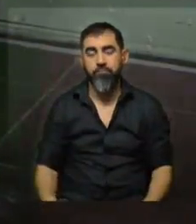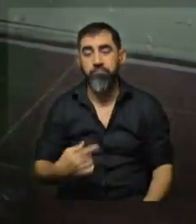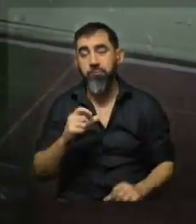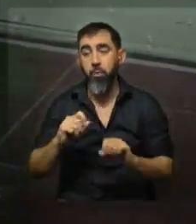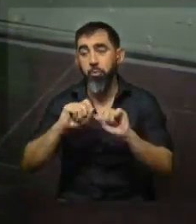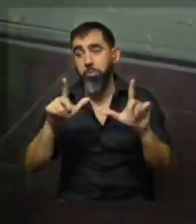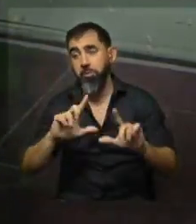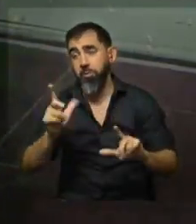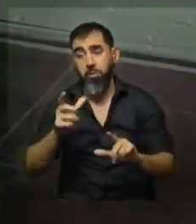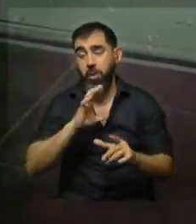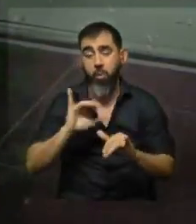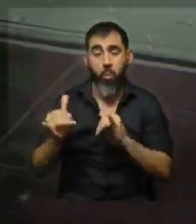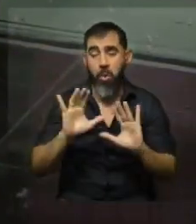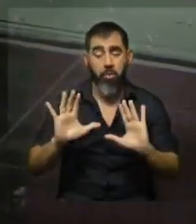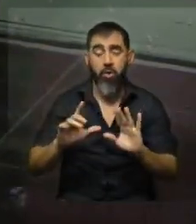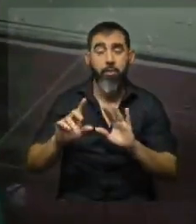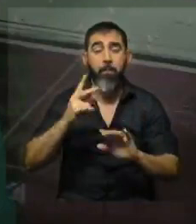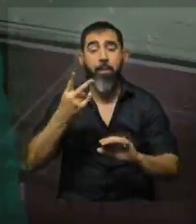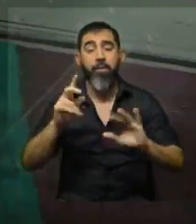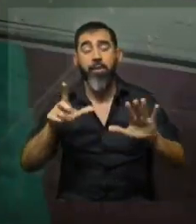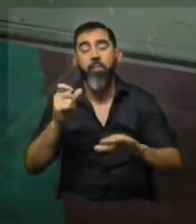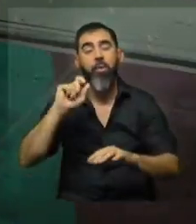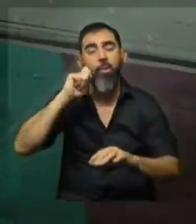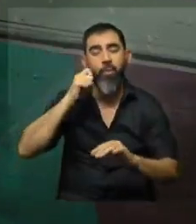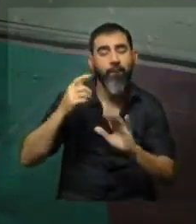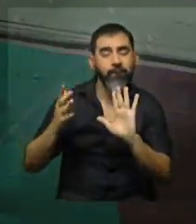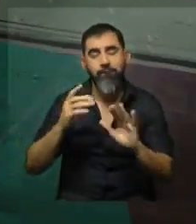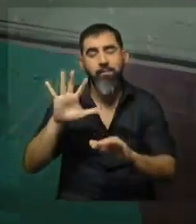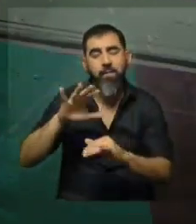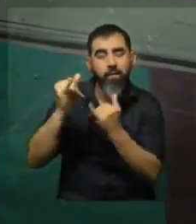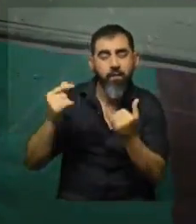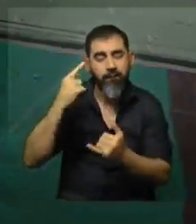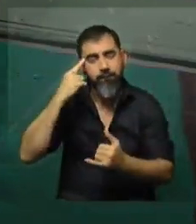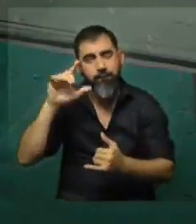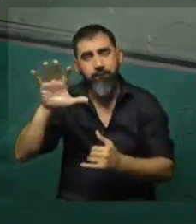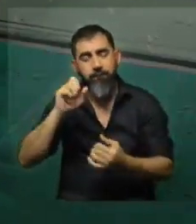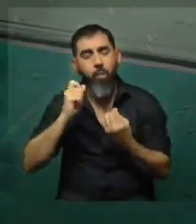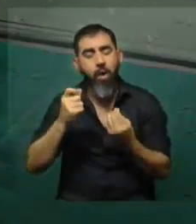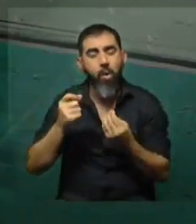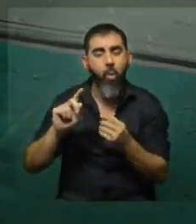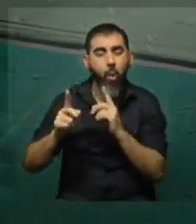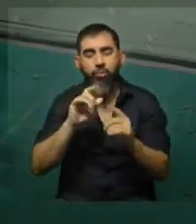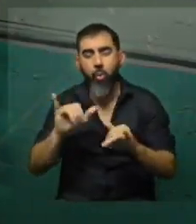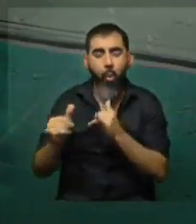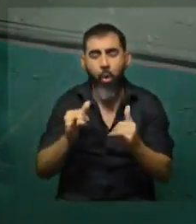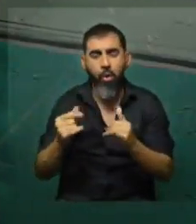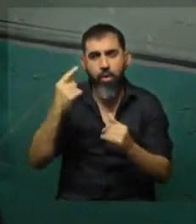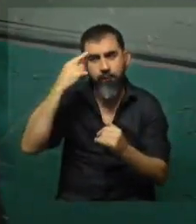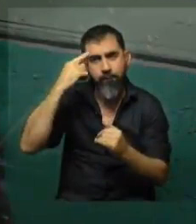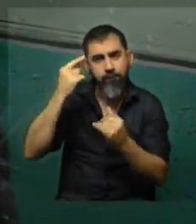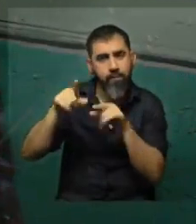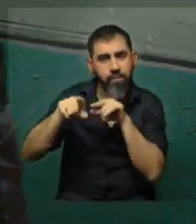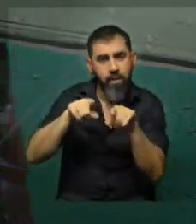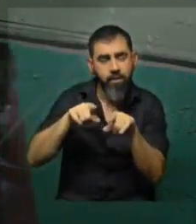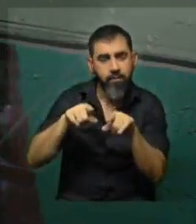es sorpresa porque estaba en el plantel, ¿no? Uh-huh. Pero como nos gusta jugar y hace 5 días que venimos escuchando cuál sería la formación que tiene en la cabeza Alonso,